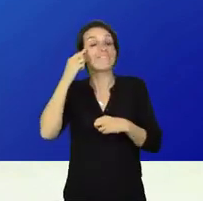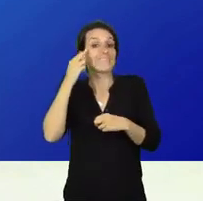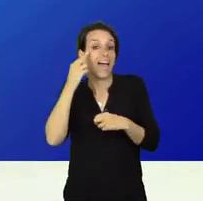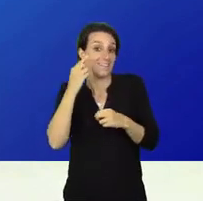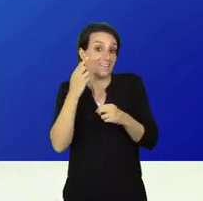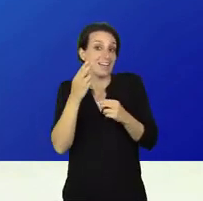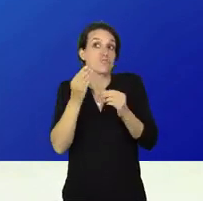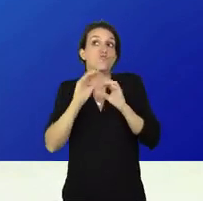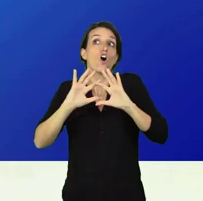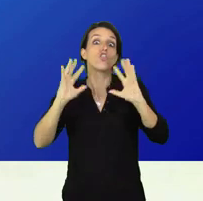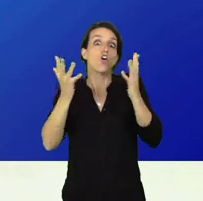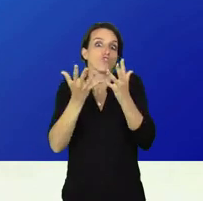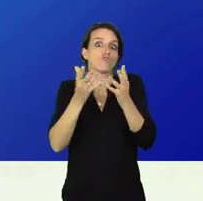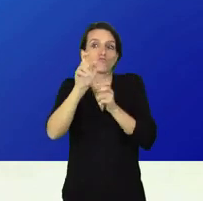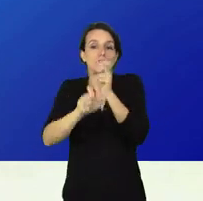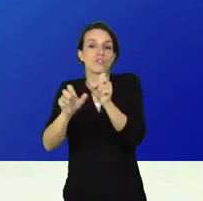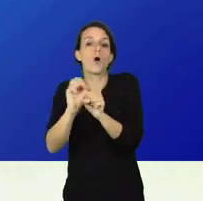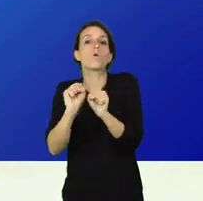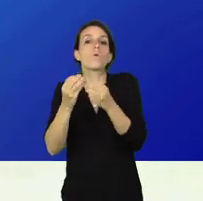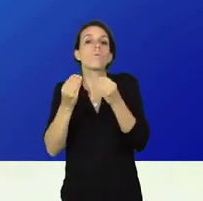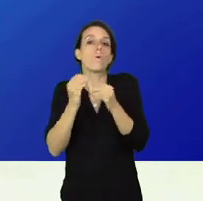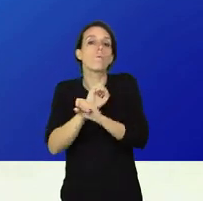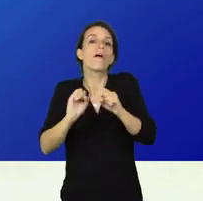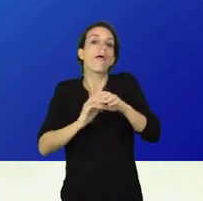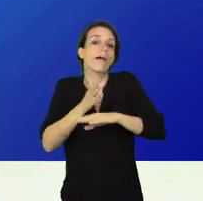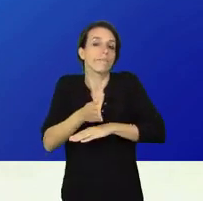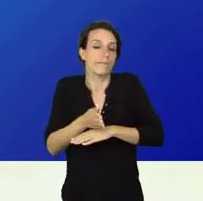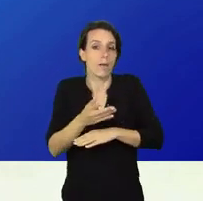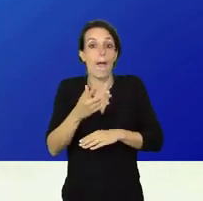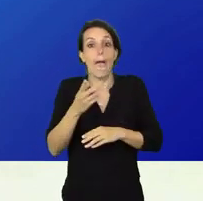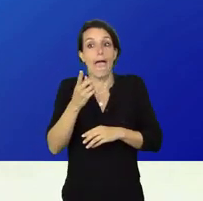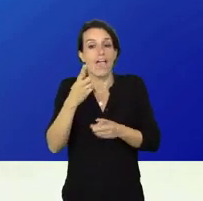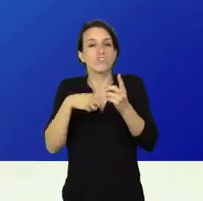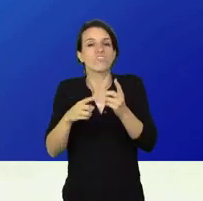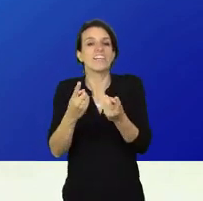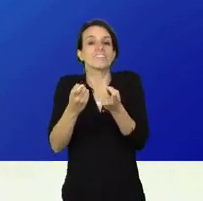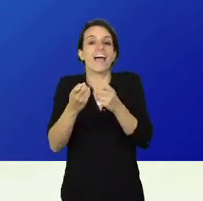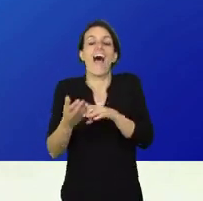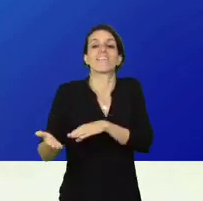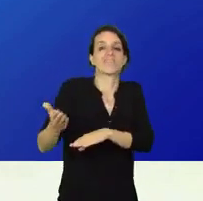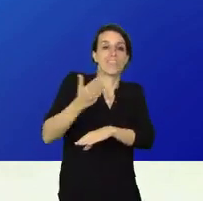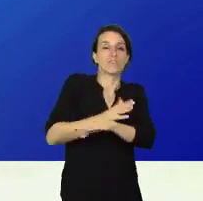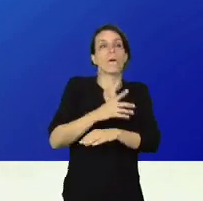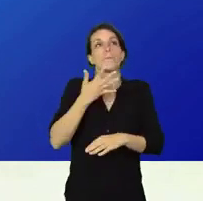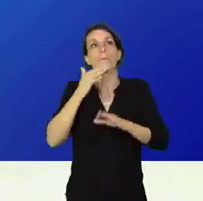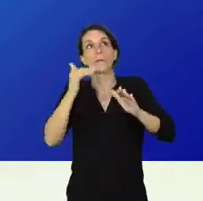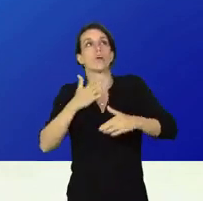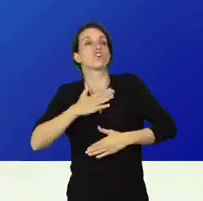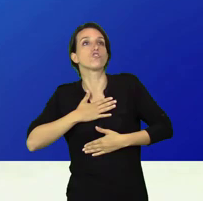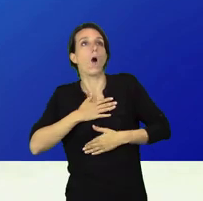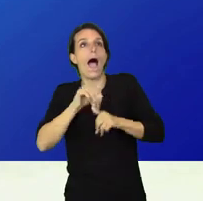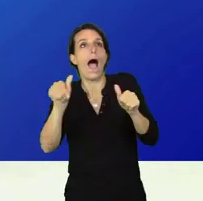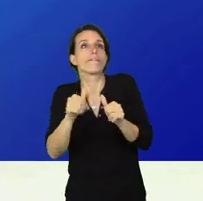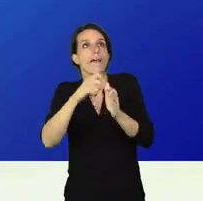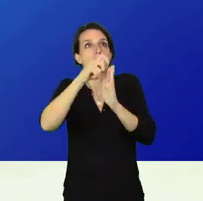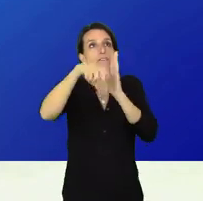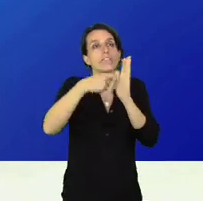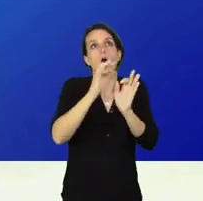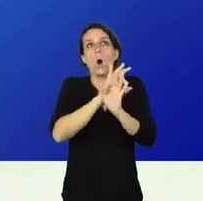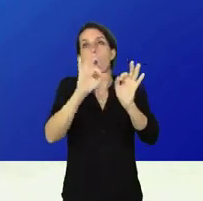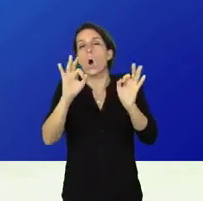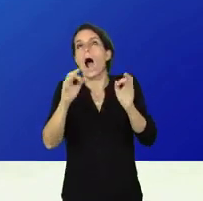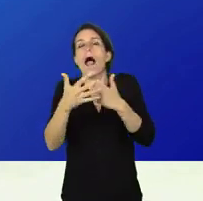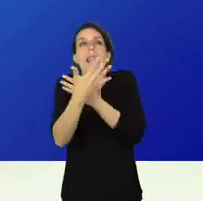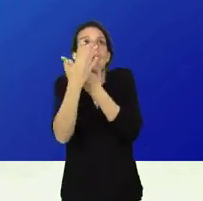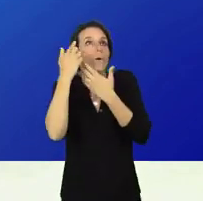del diseño universal que tienen que ver primero con comenzar antes, es decir, cuando yo voy a crear un producto audiovisual, cuando